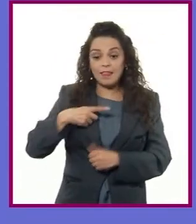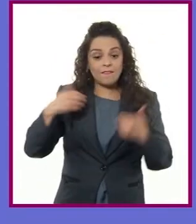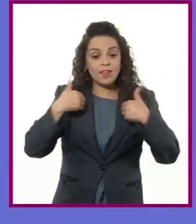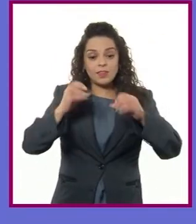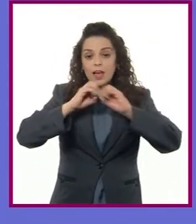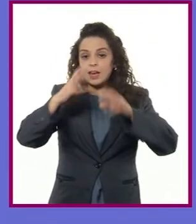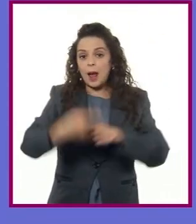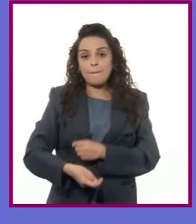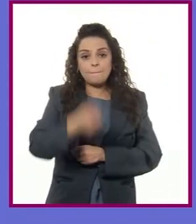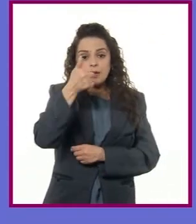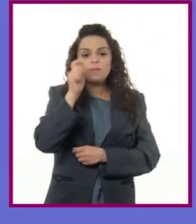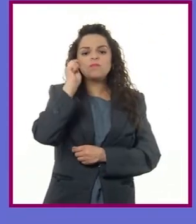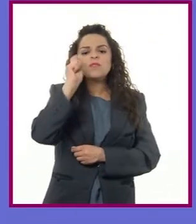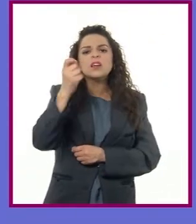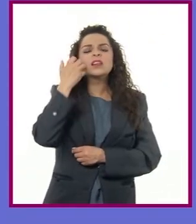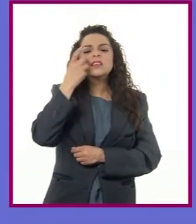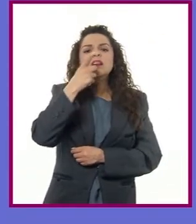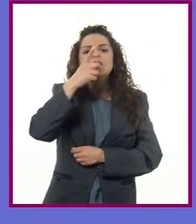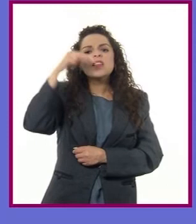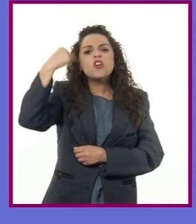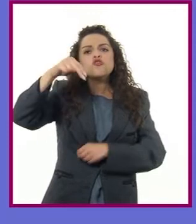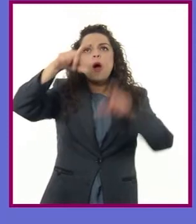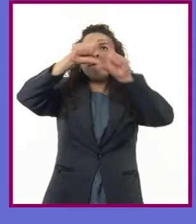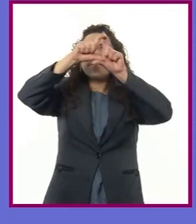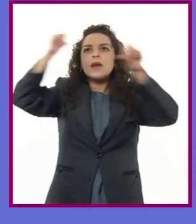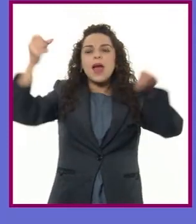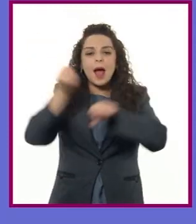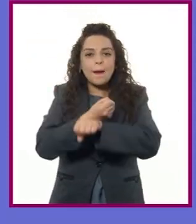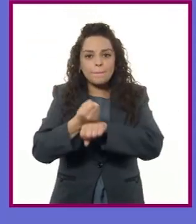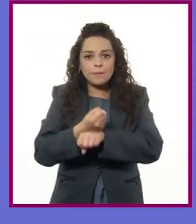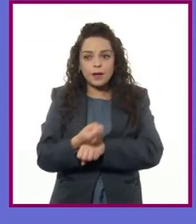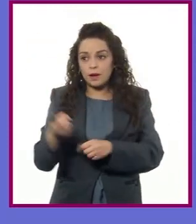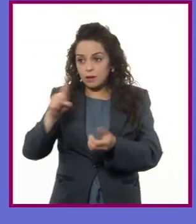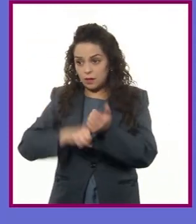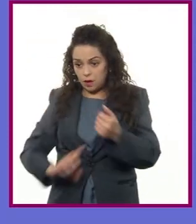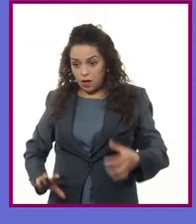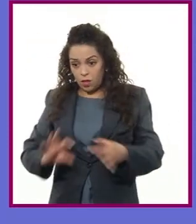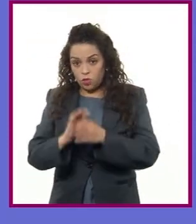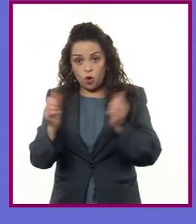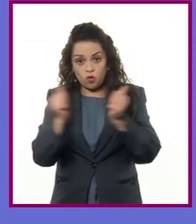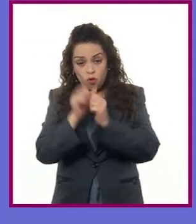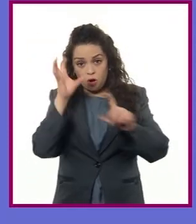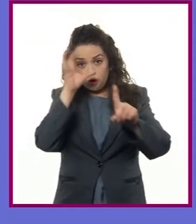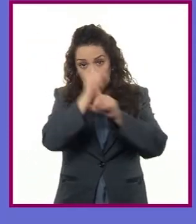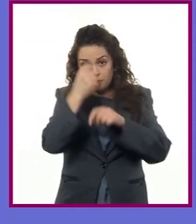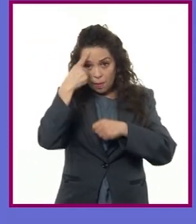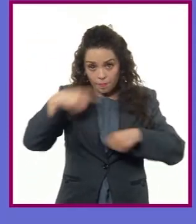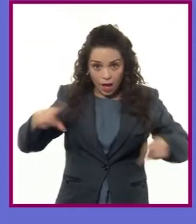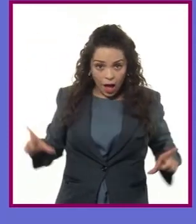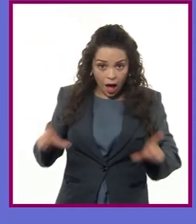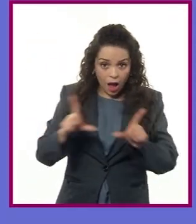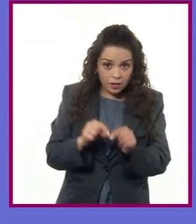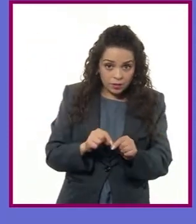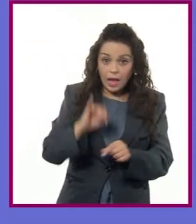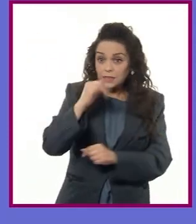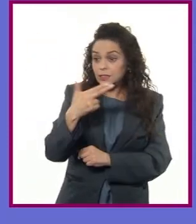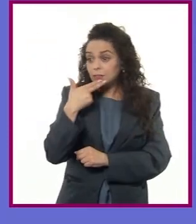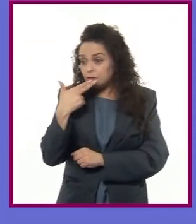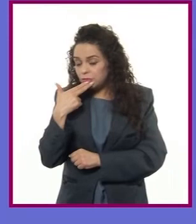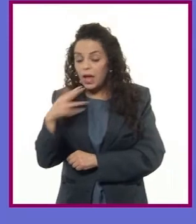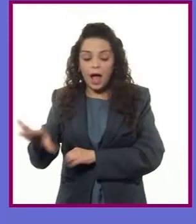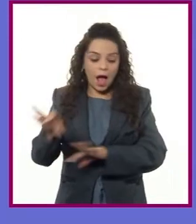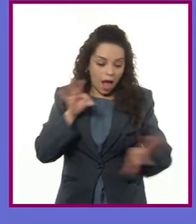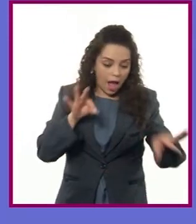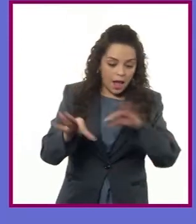título les quiere informar y si tiene que ver con el objetivo a resumir y localizar lo que les sirva, tanto para hacer